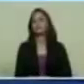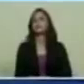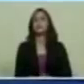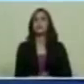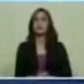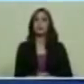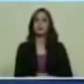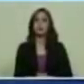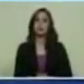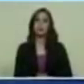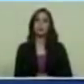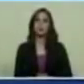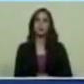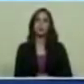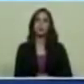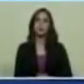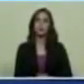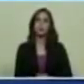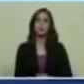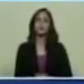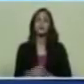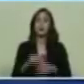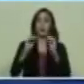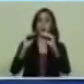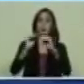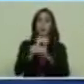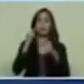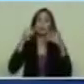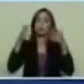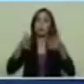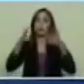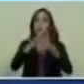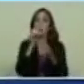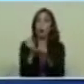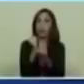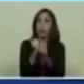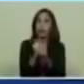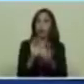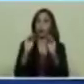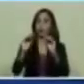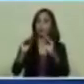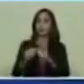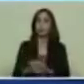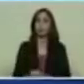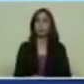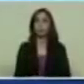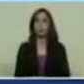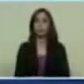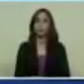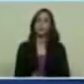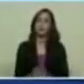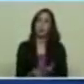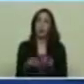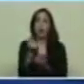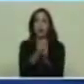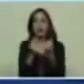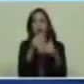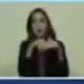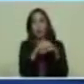repotenciado. Y yo le recomiendo a los trabajadores apartar una parte de